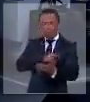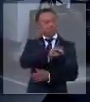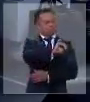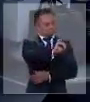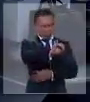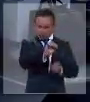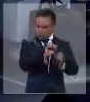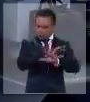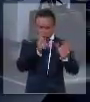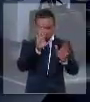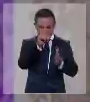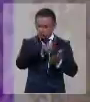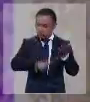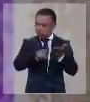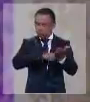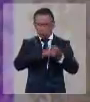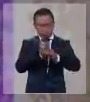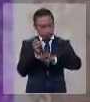luego